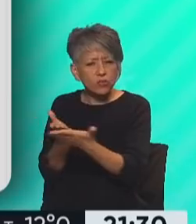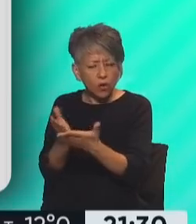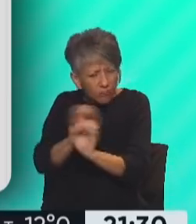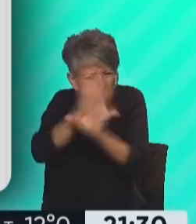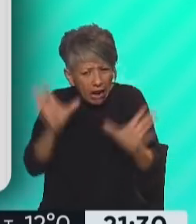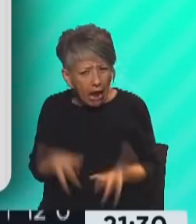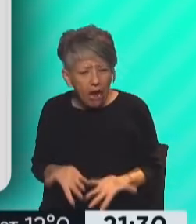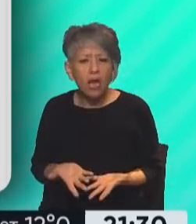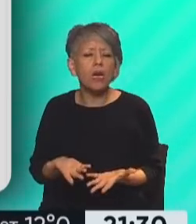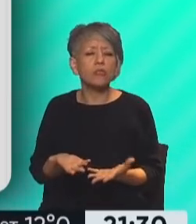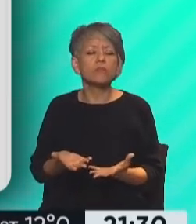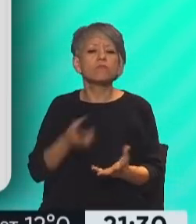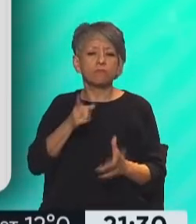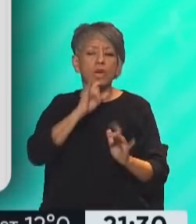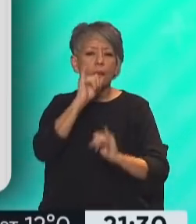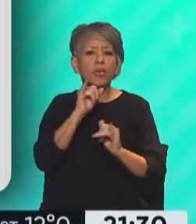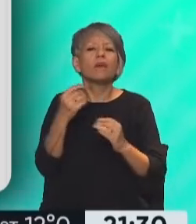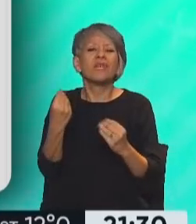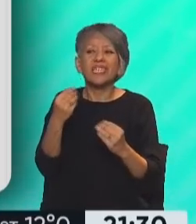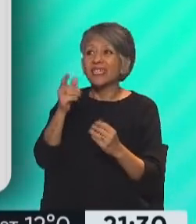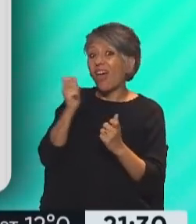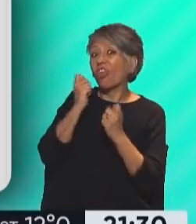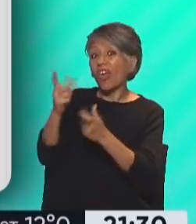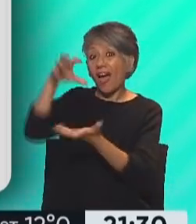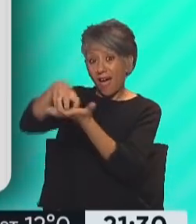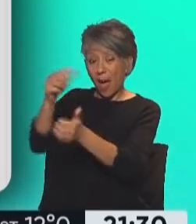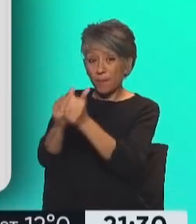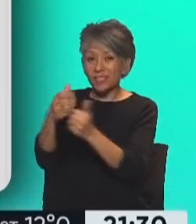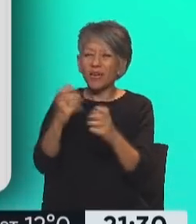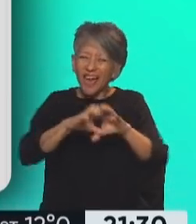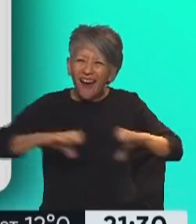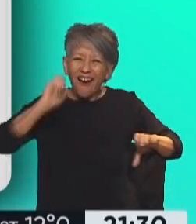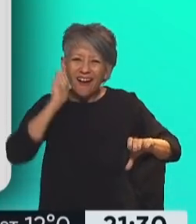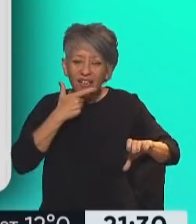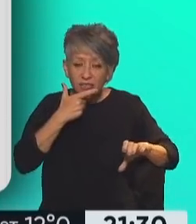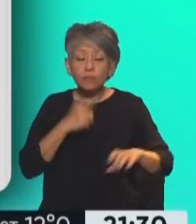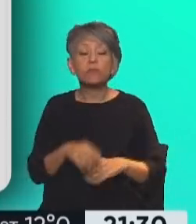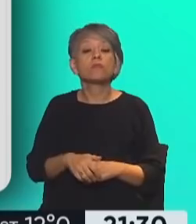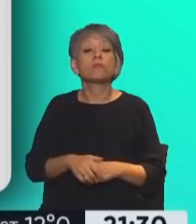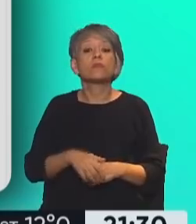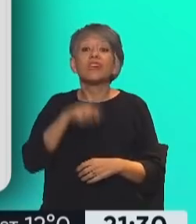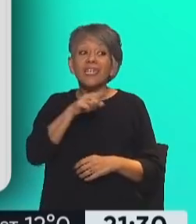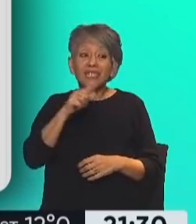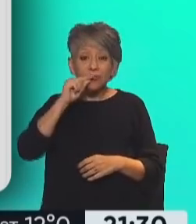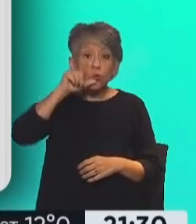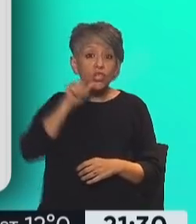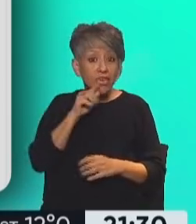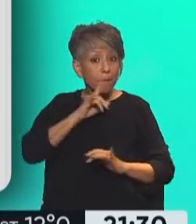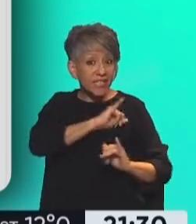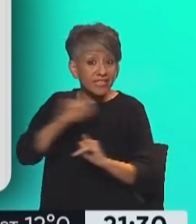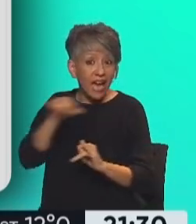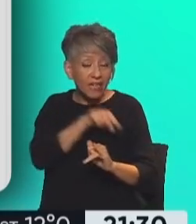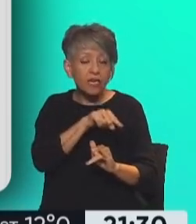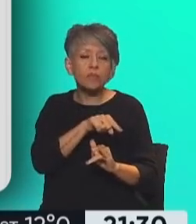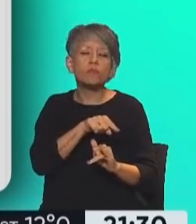la licitación para la construcción de los caños. Dice, el off distribuido a periodistas por el Ministerio de Producción expresa,